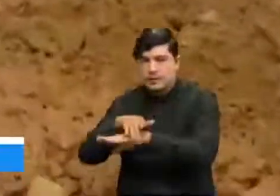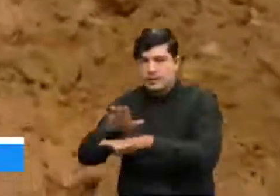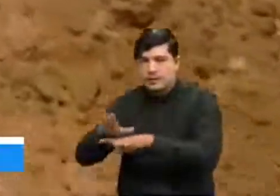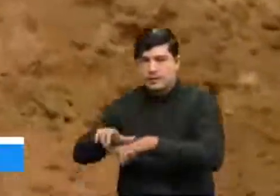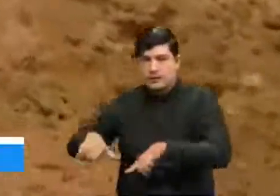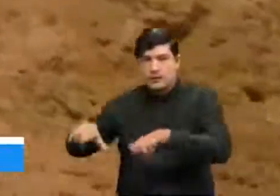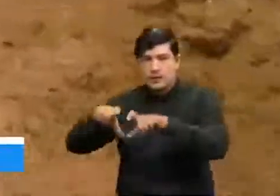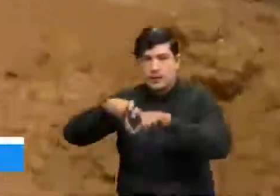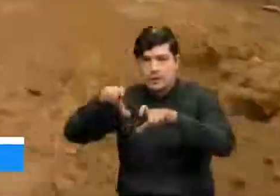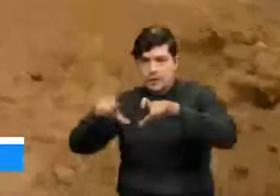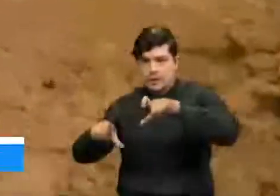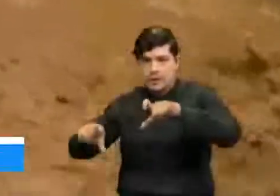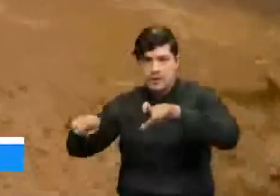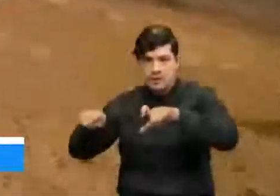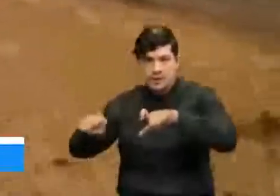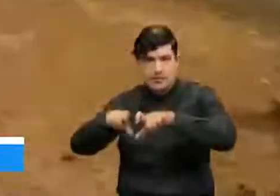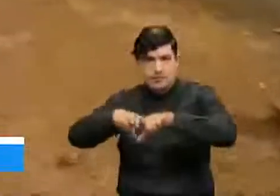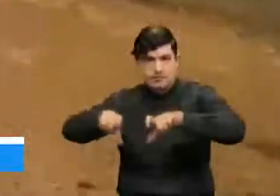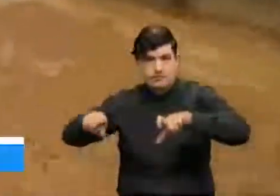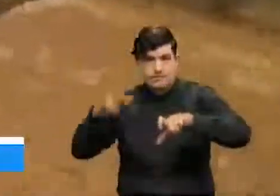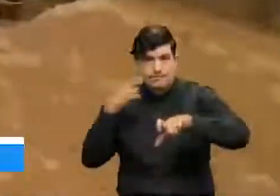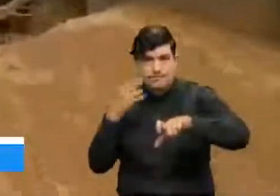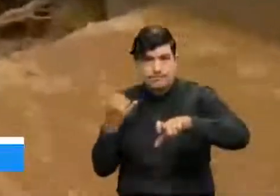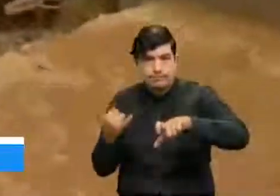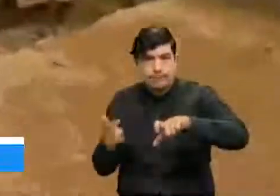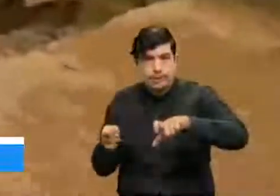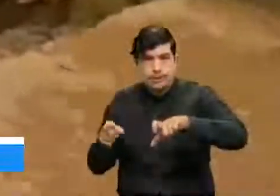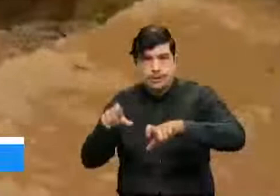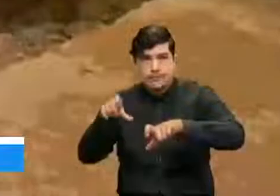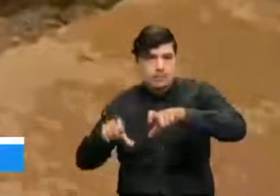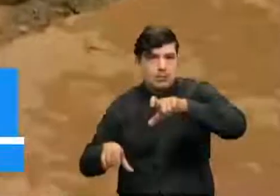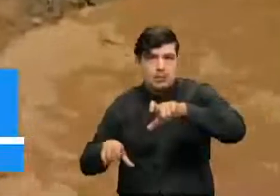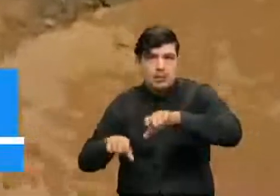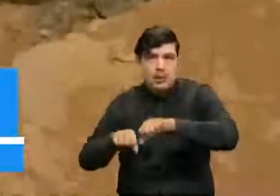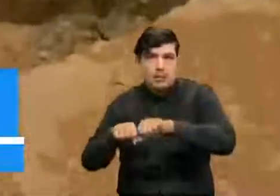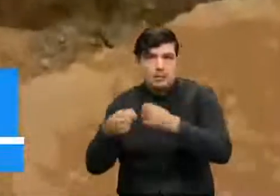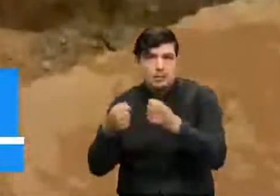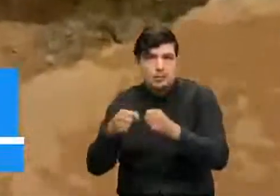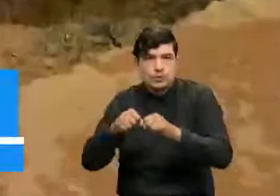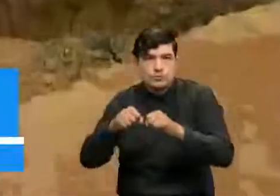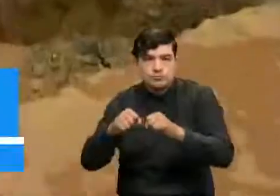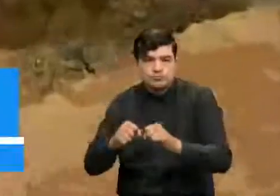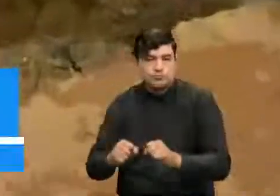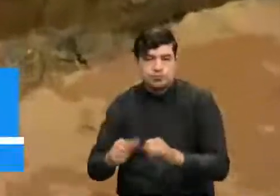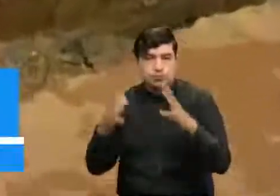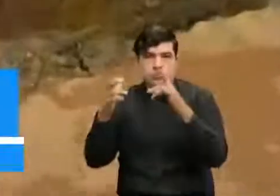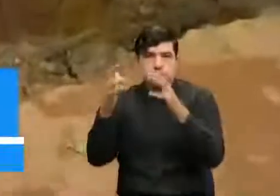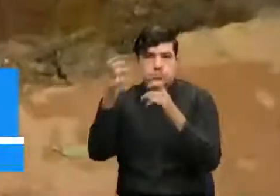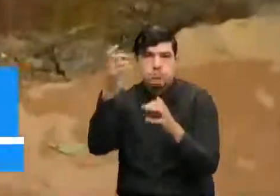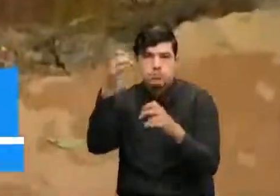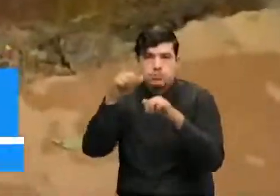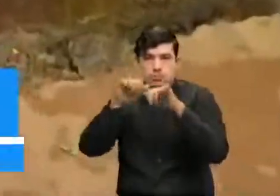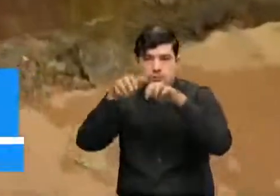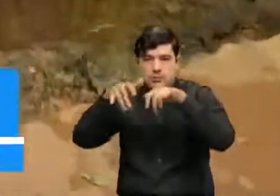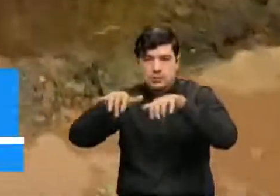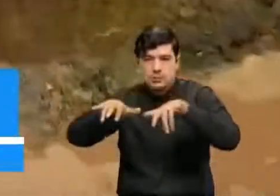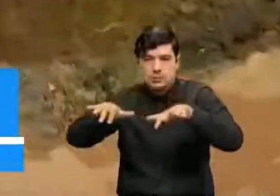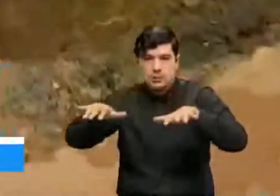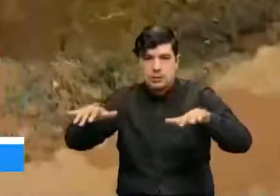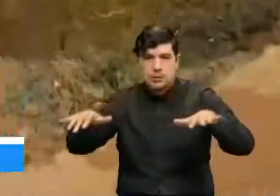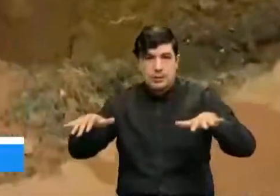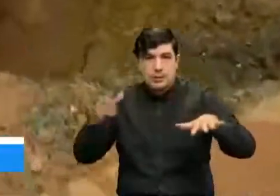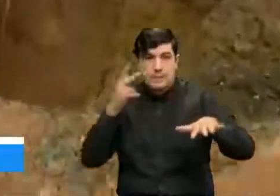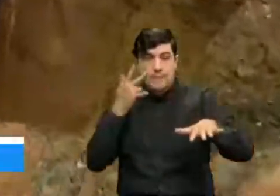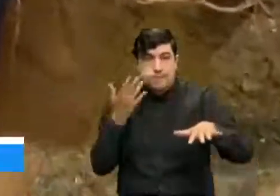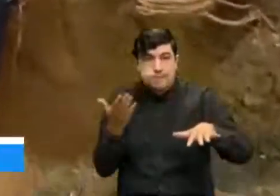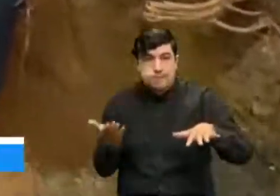que pasa subterráneamente por esta importante arteria vial se rompió, literalmente explotó, lo cual causó